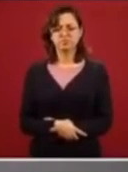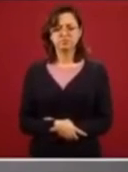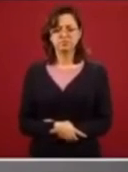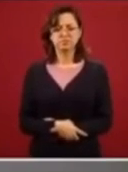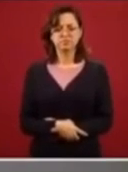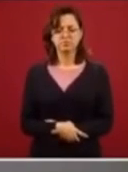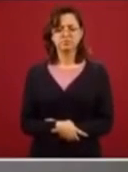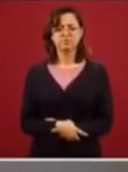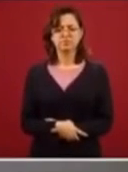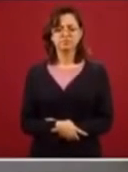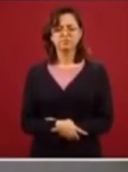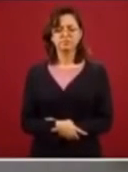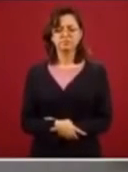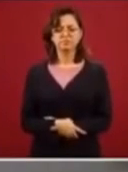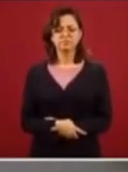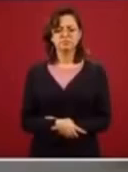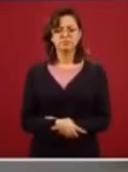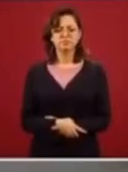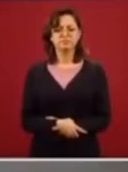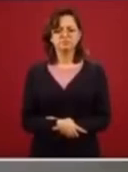Sobre el tema.